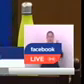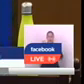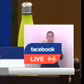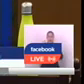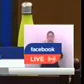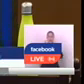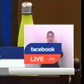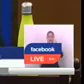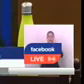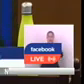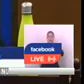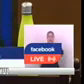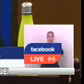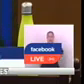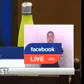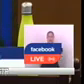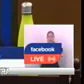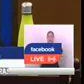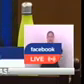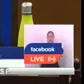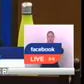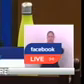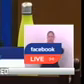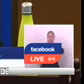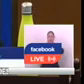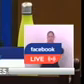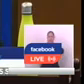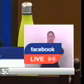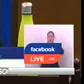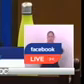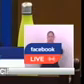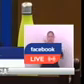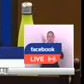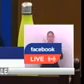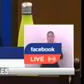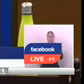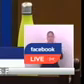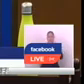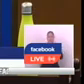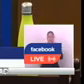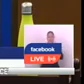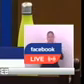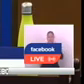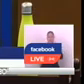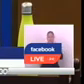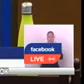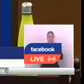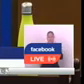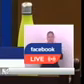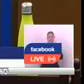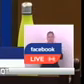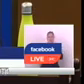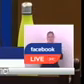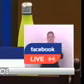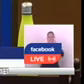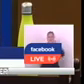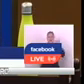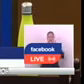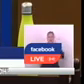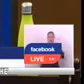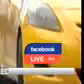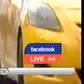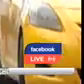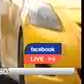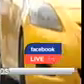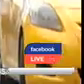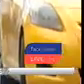vamos a bajar la presión que pueda haber en las diferentes arterias de San Salvador, sobre todo, y esto aplica para el área metropolitana de